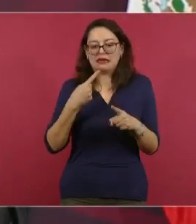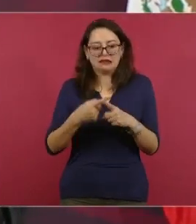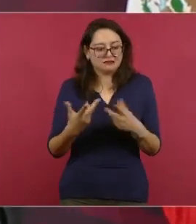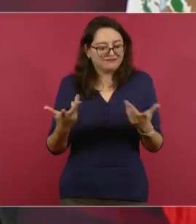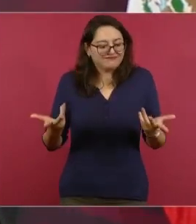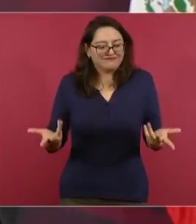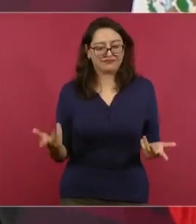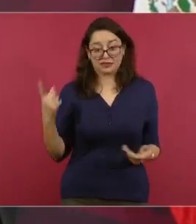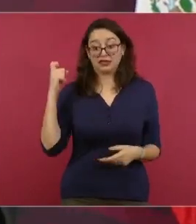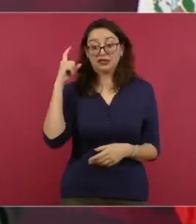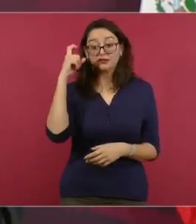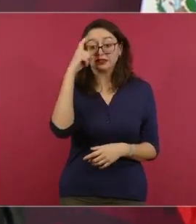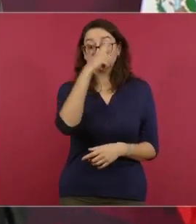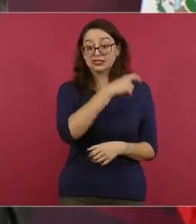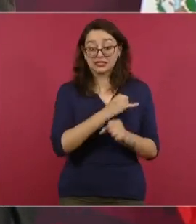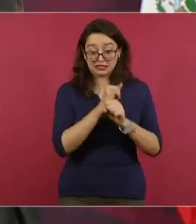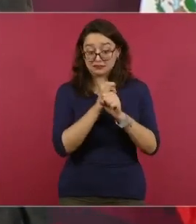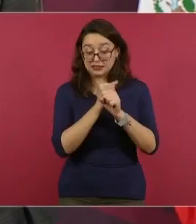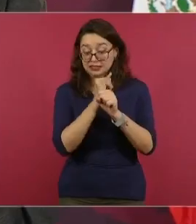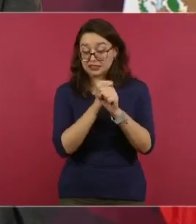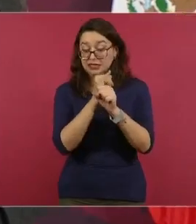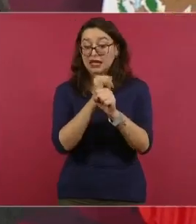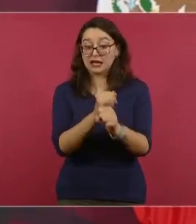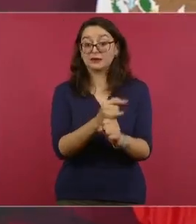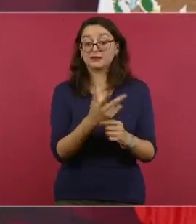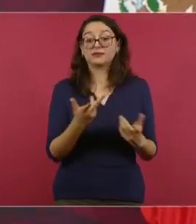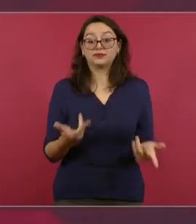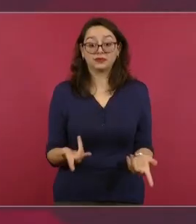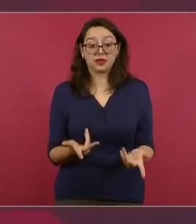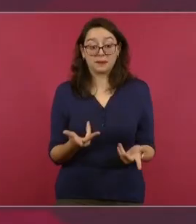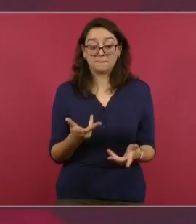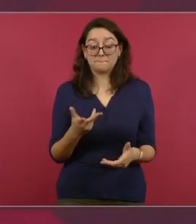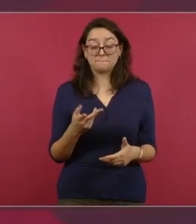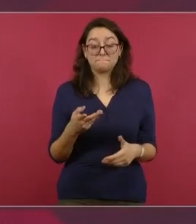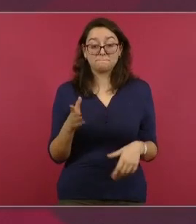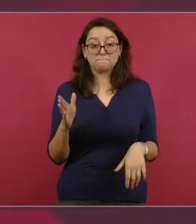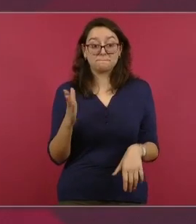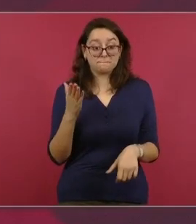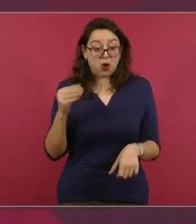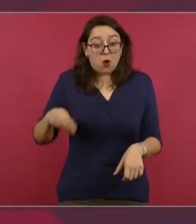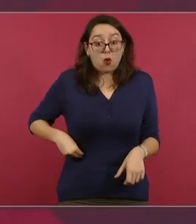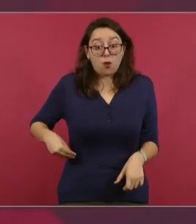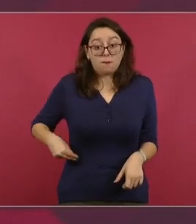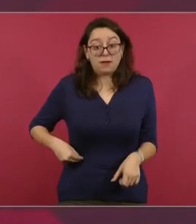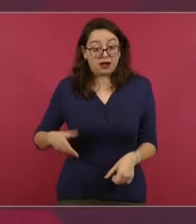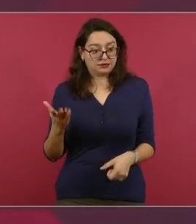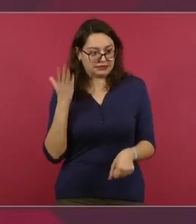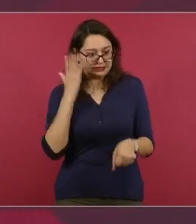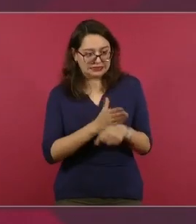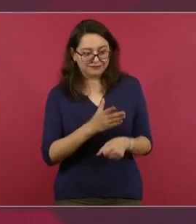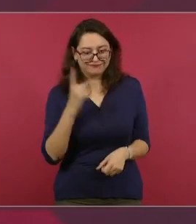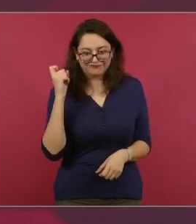más nos importa, conocer dónde están los jóvenes. En